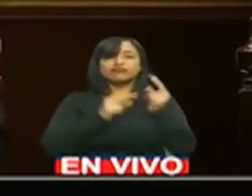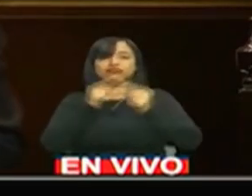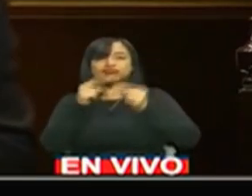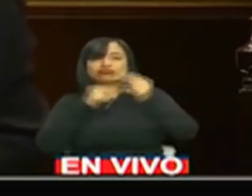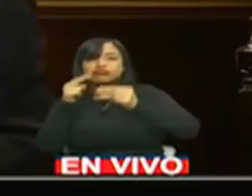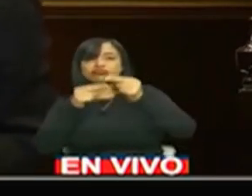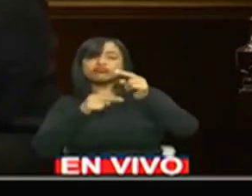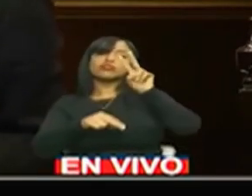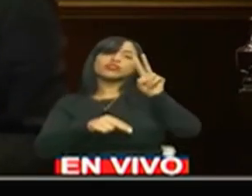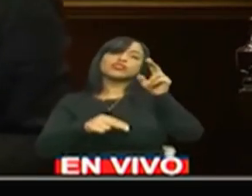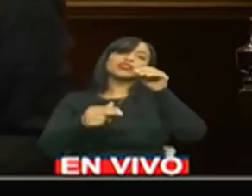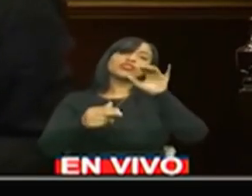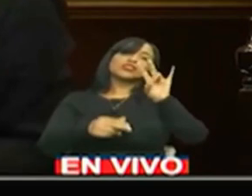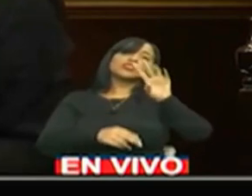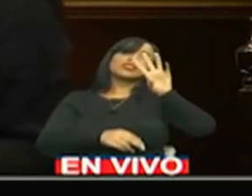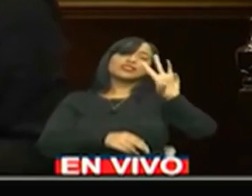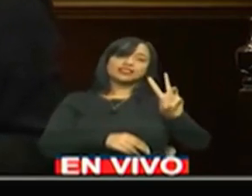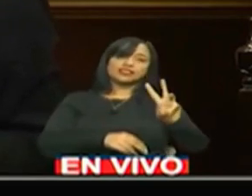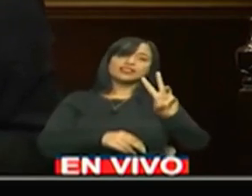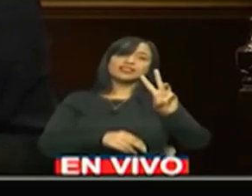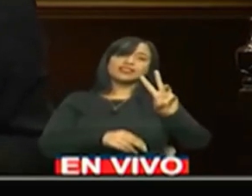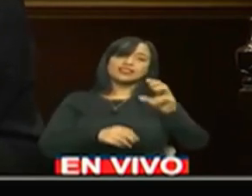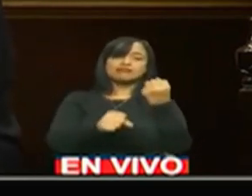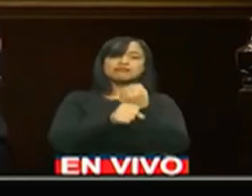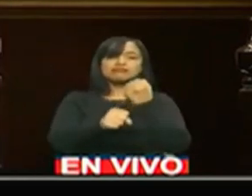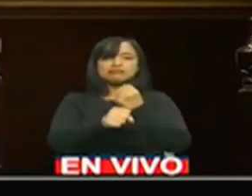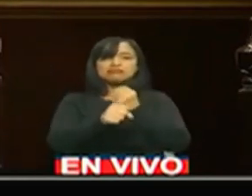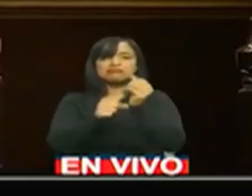de 286 unidades de obras menores.